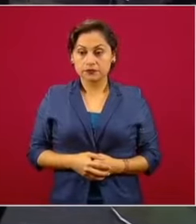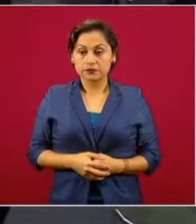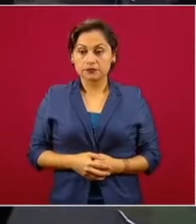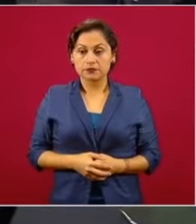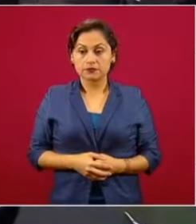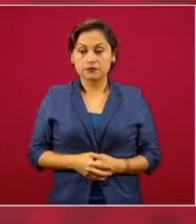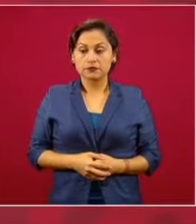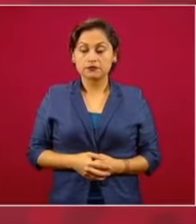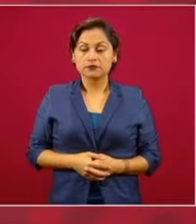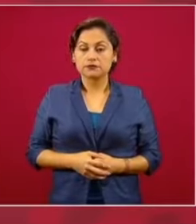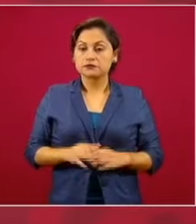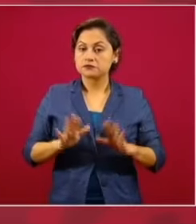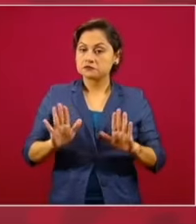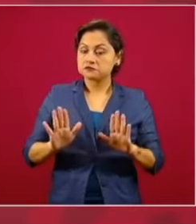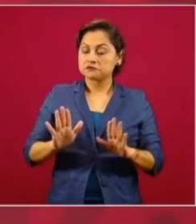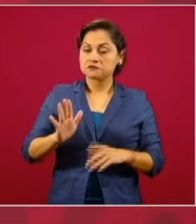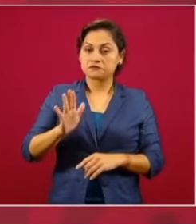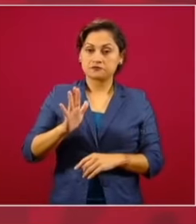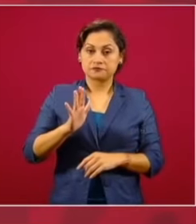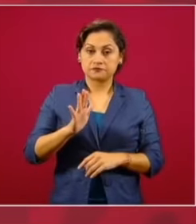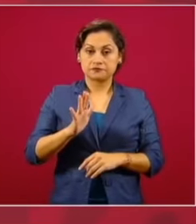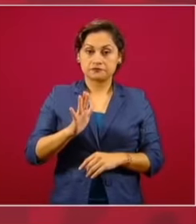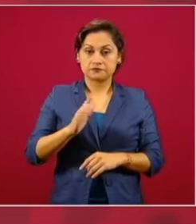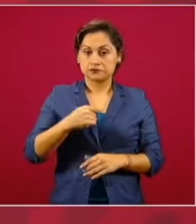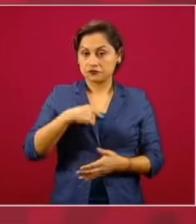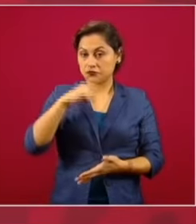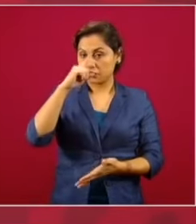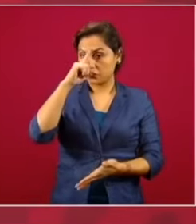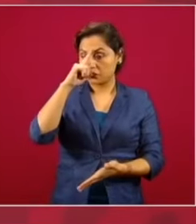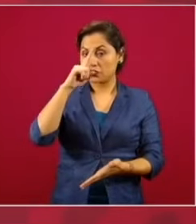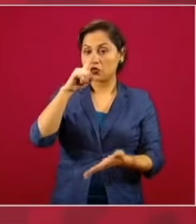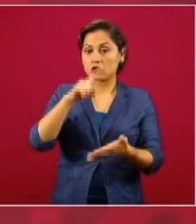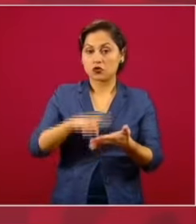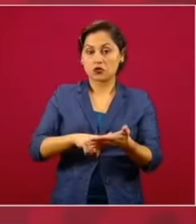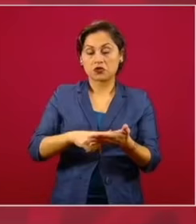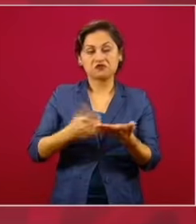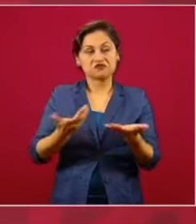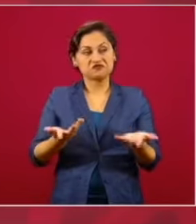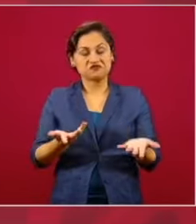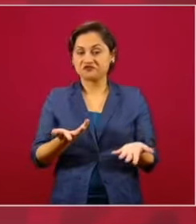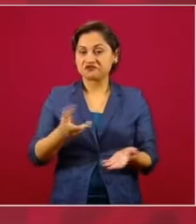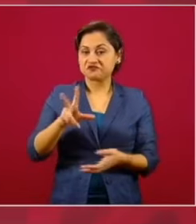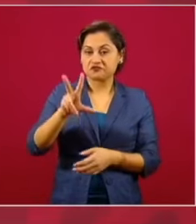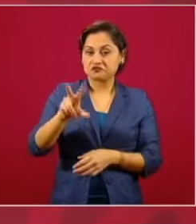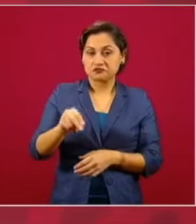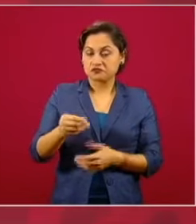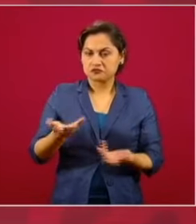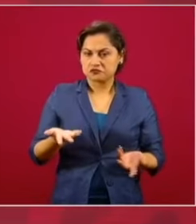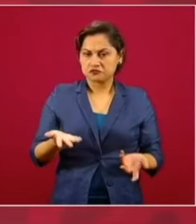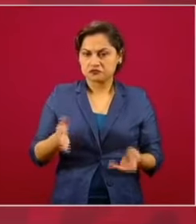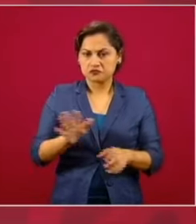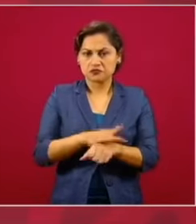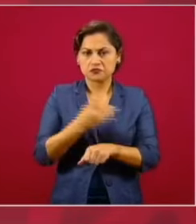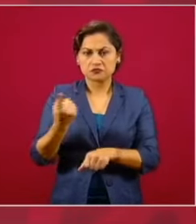sea correcto. Se tienen que mantener,